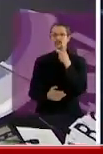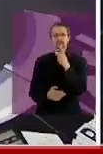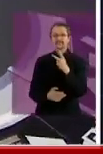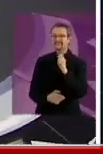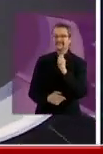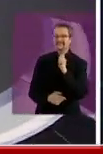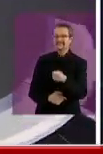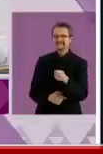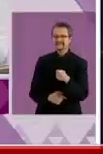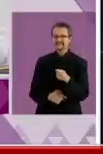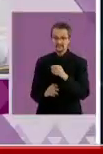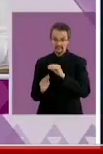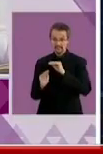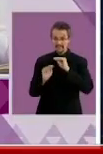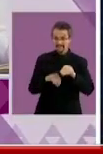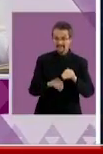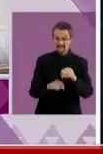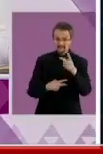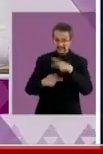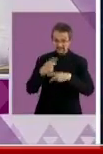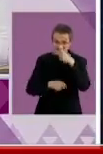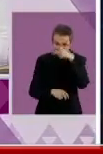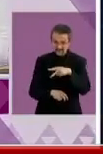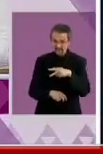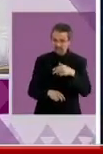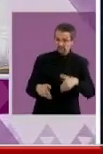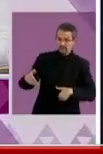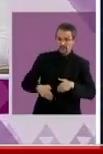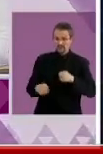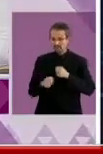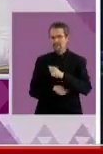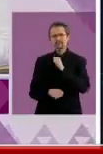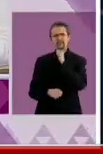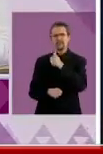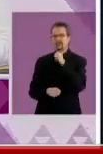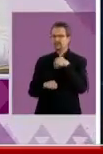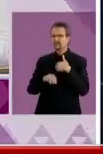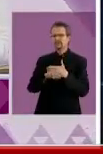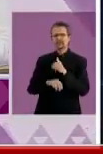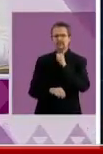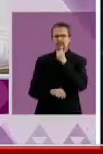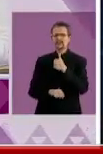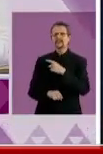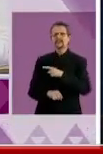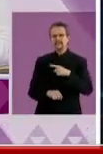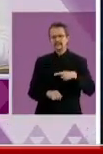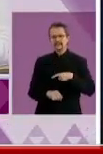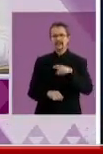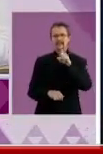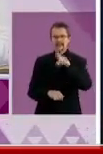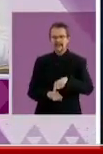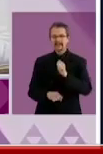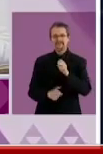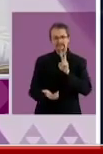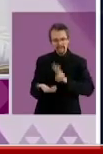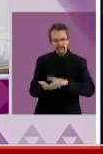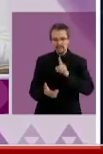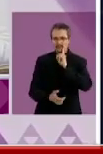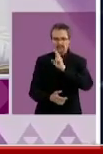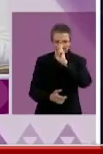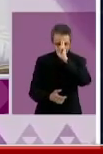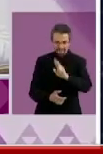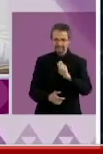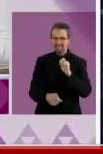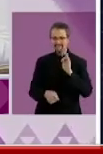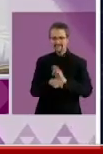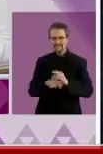fracaso en esos aspectos de López Obrador pero tiene a favor morena y el PT y el el el el el partido verde